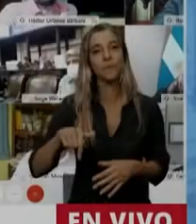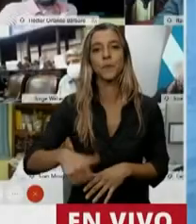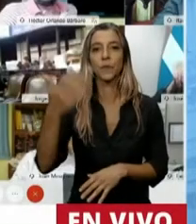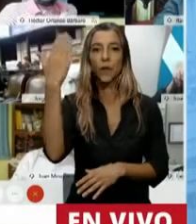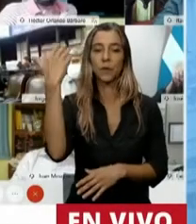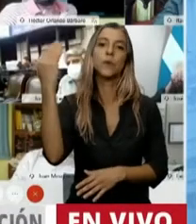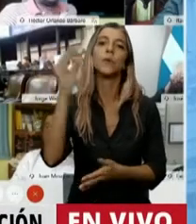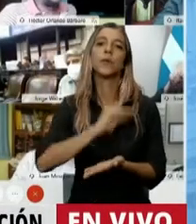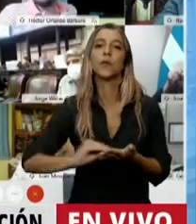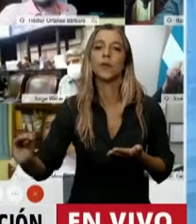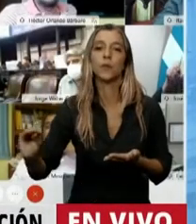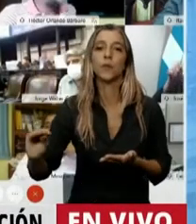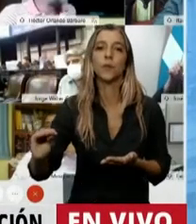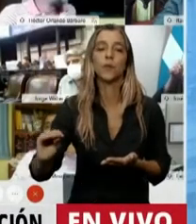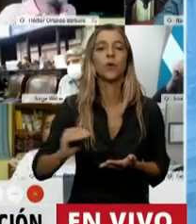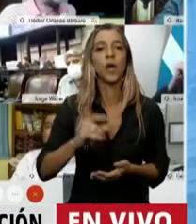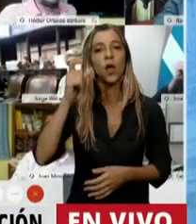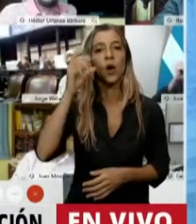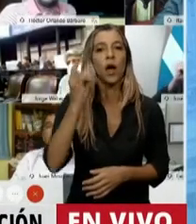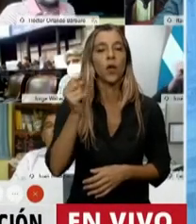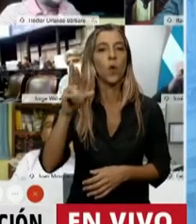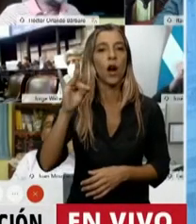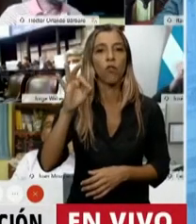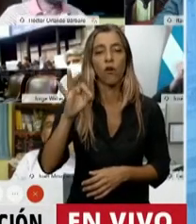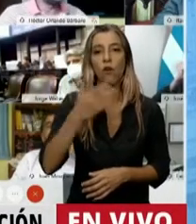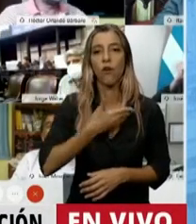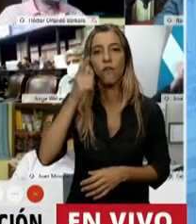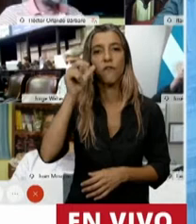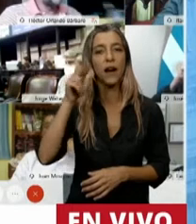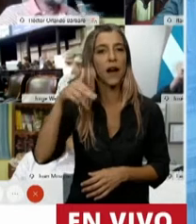En el uso de la palabra, el diputado Eduardo Fernández.